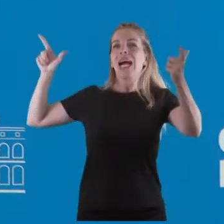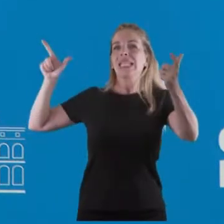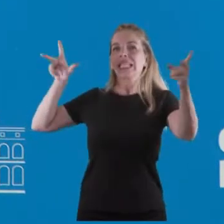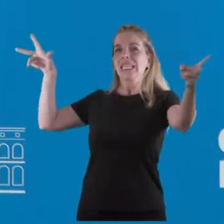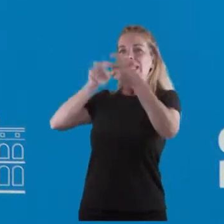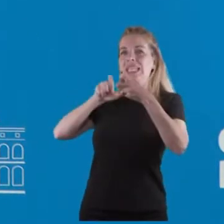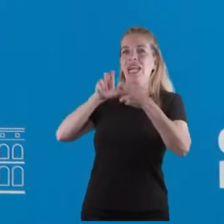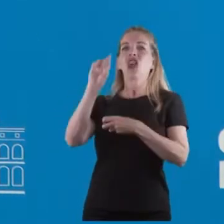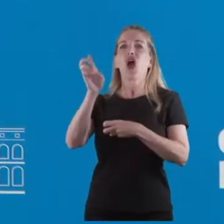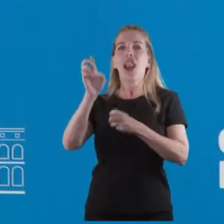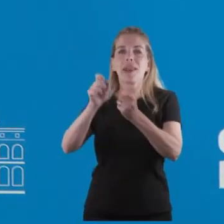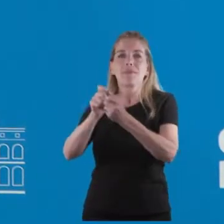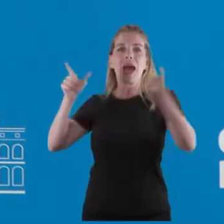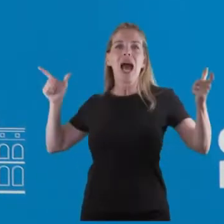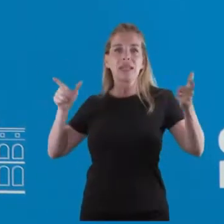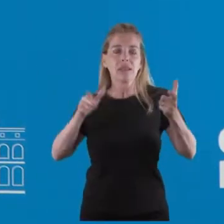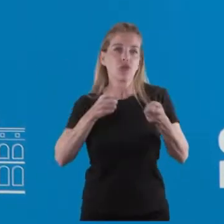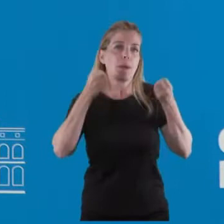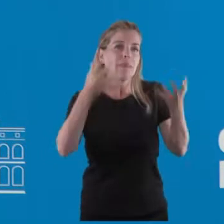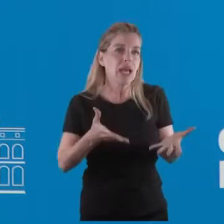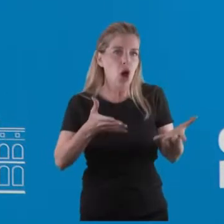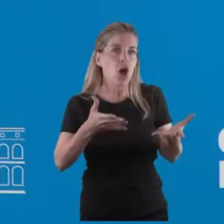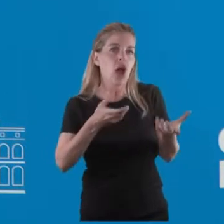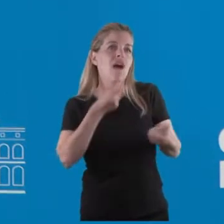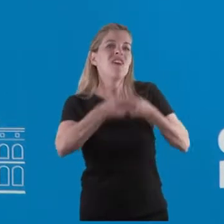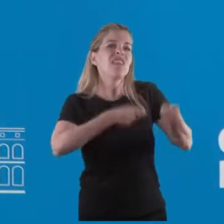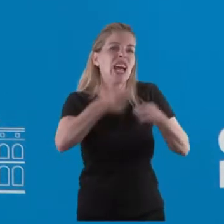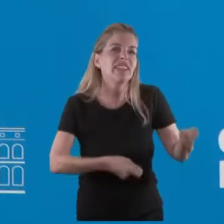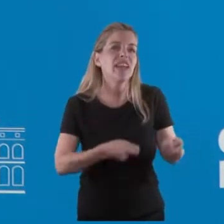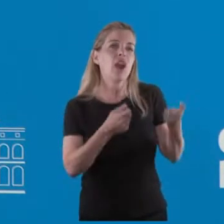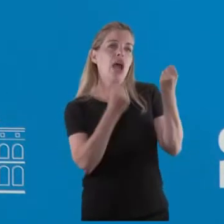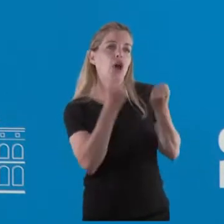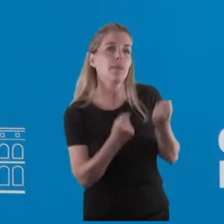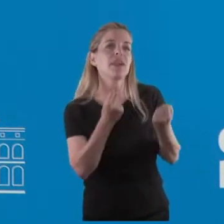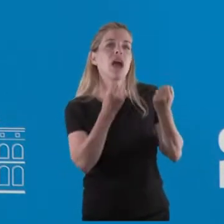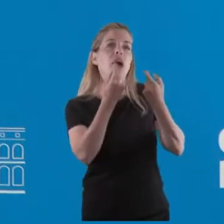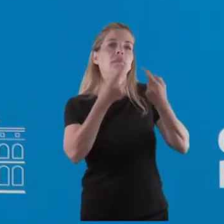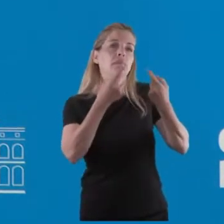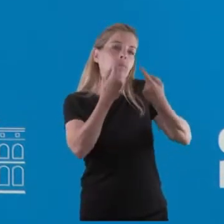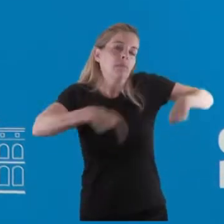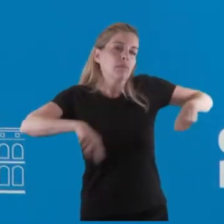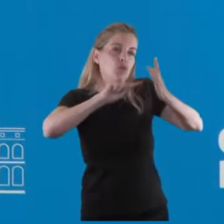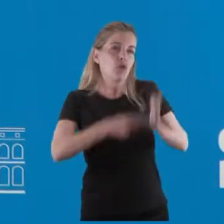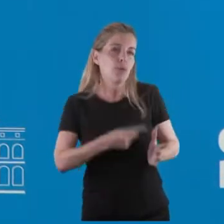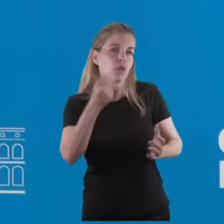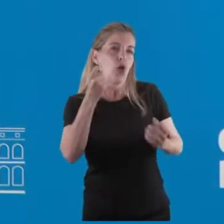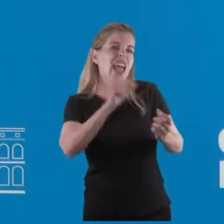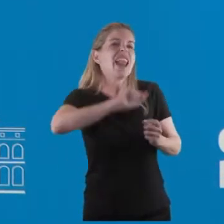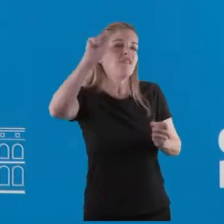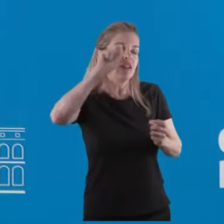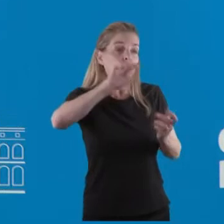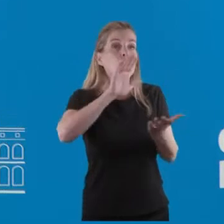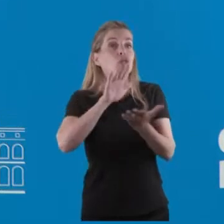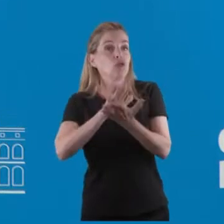mejore el tipo de cambio la situación financiera y otra cantidad de causas que tienen que ver con la inflación y que se están atacando multilateralmente con respecto al